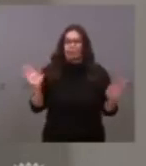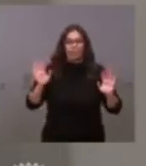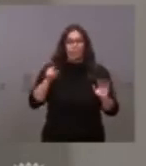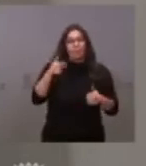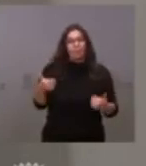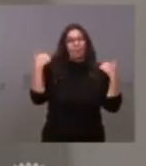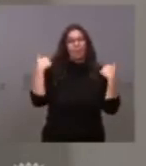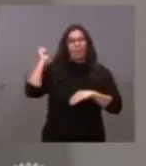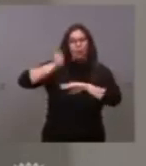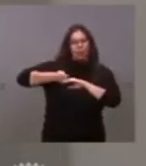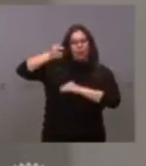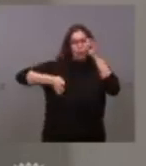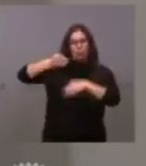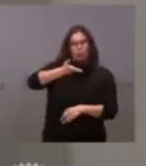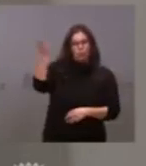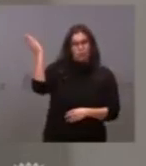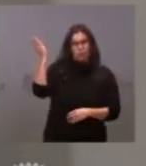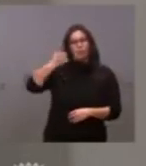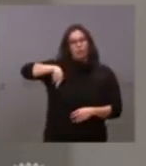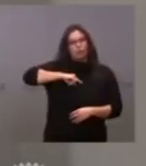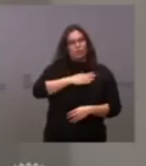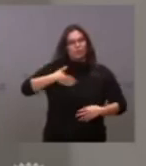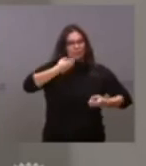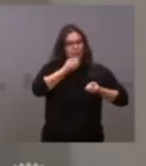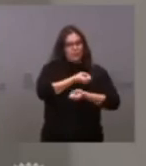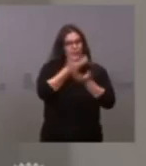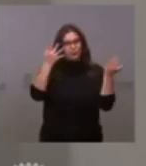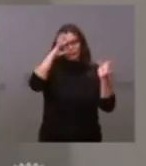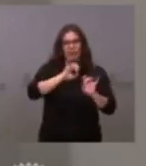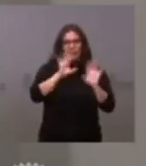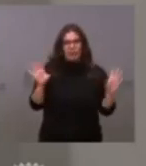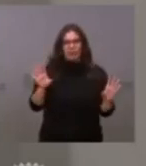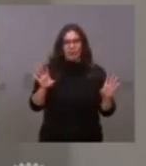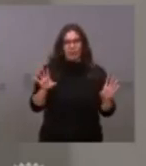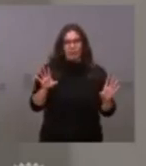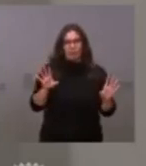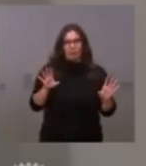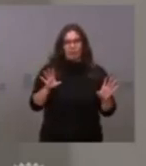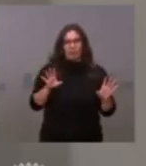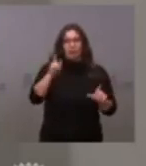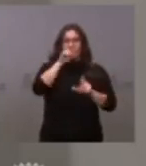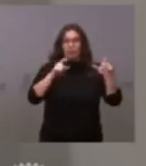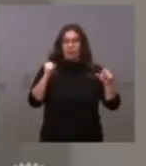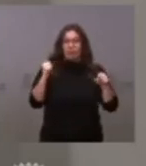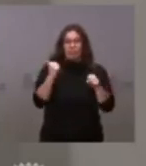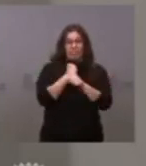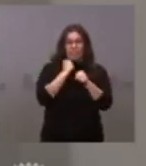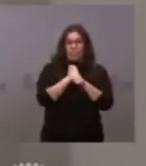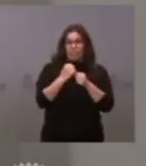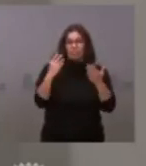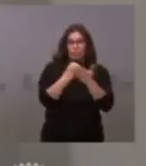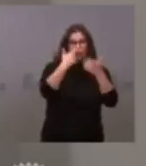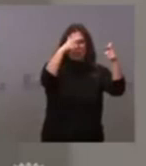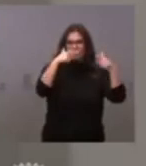justicia. Pero sí queremos mandar un mensaje muy claro a todos nuestros mandos intermedios y a la